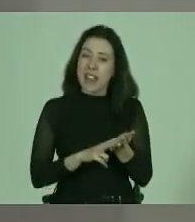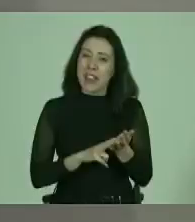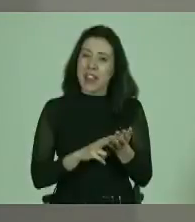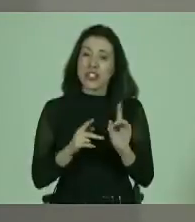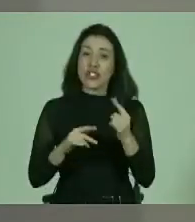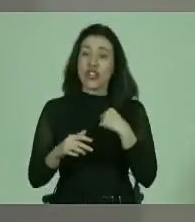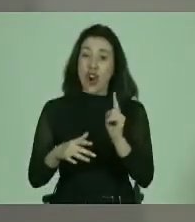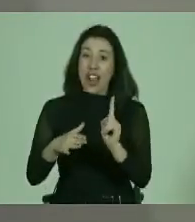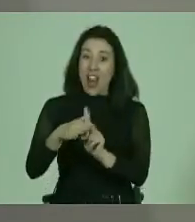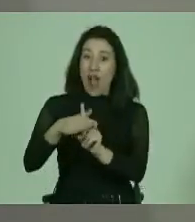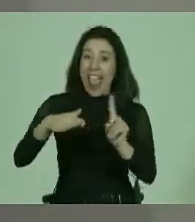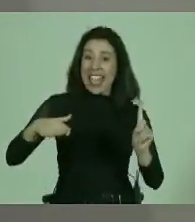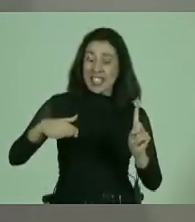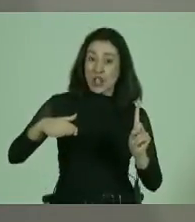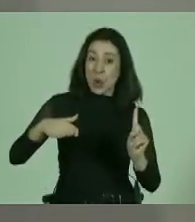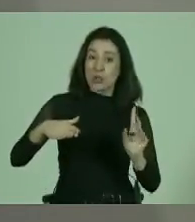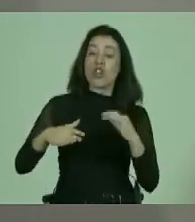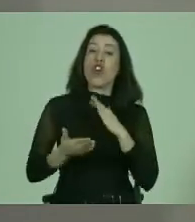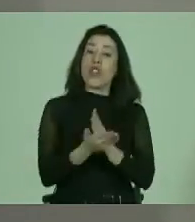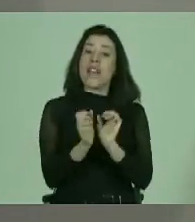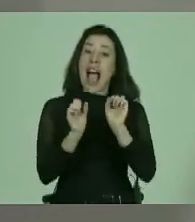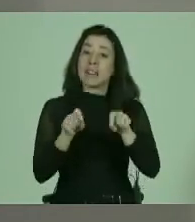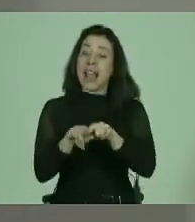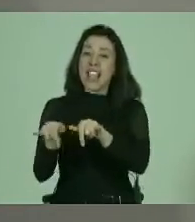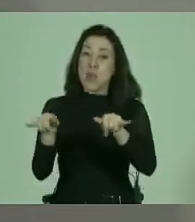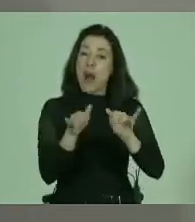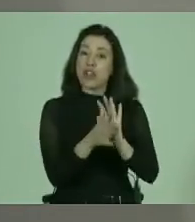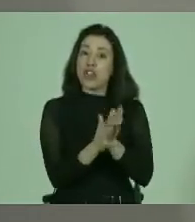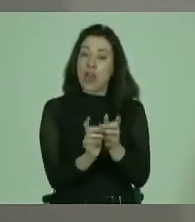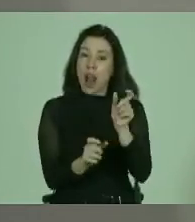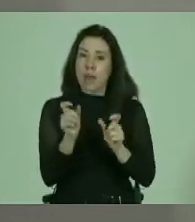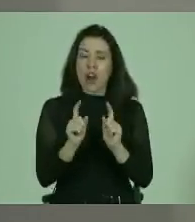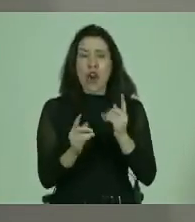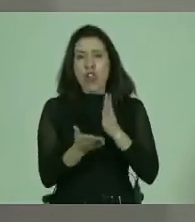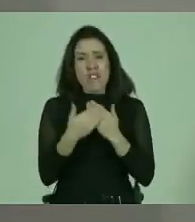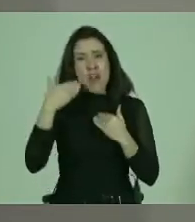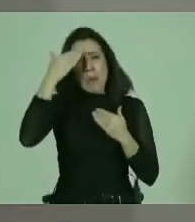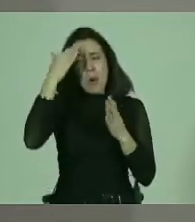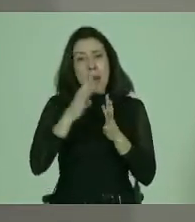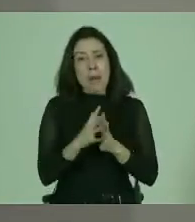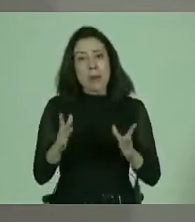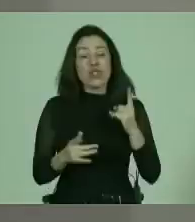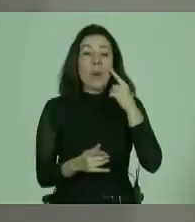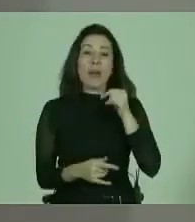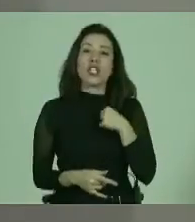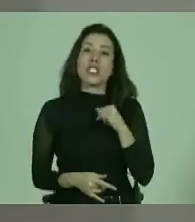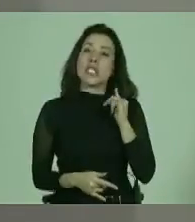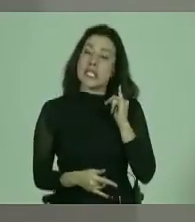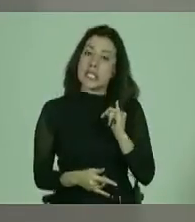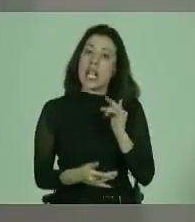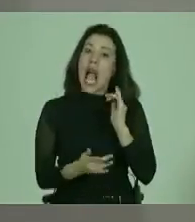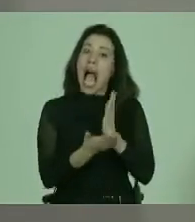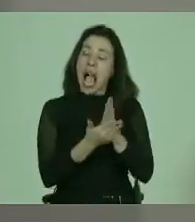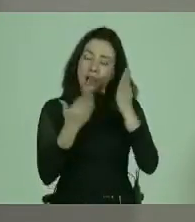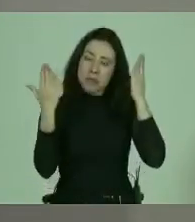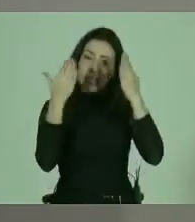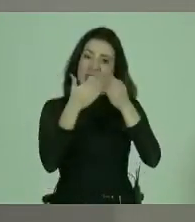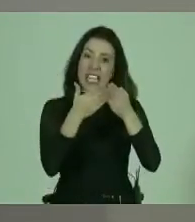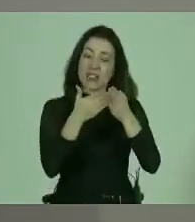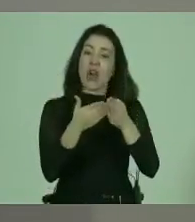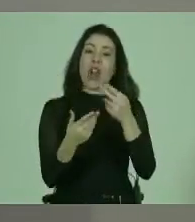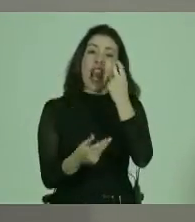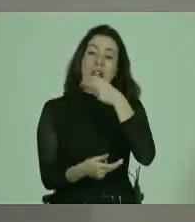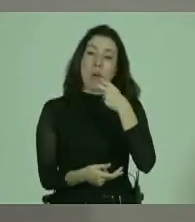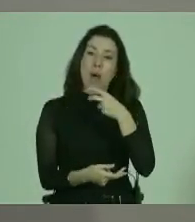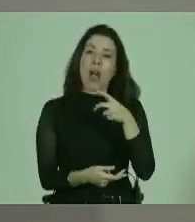exclusión y aceptación de la igualdad de todas las personas no nos tenemos que preocupar tanto pero sí que hay sesgos en el lenguaje como